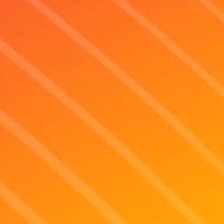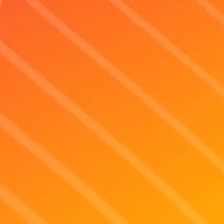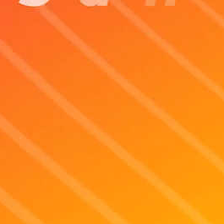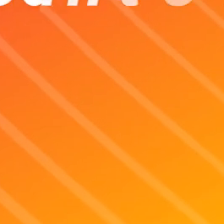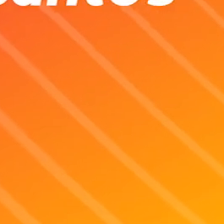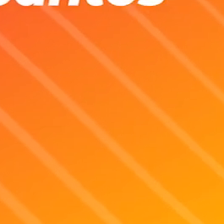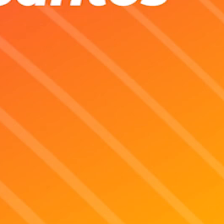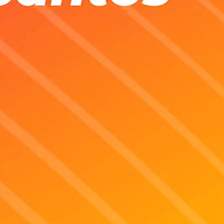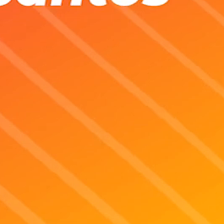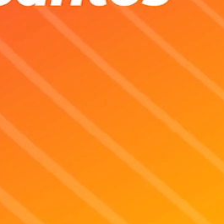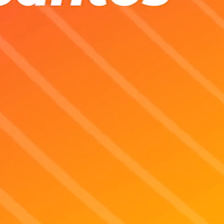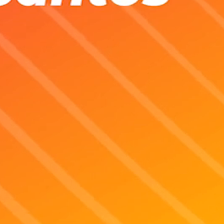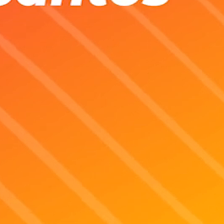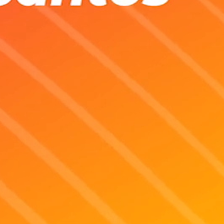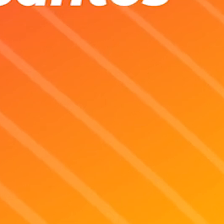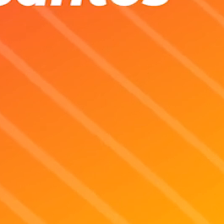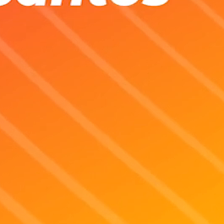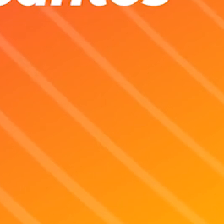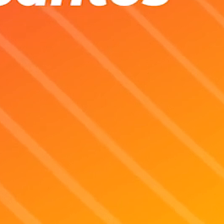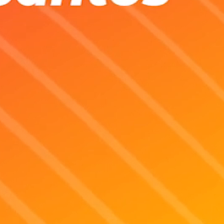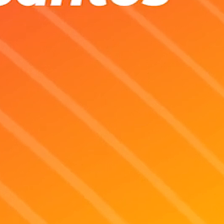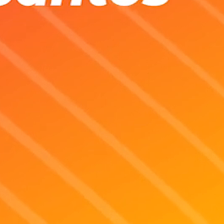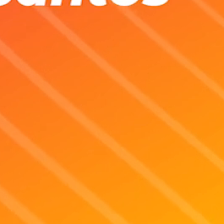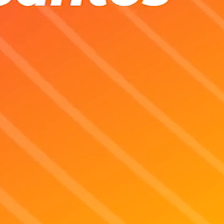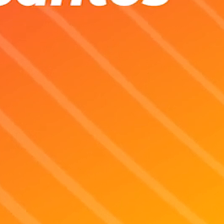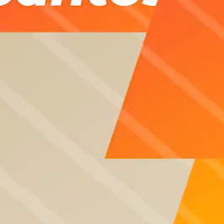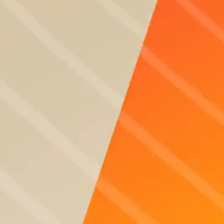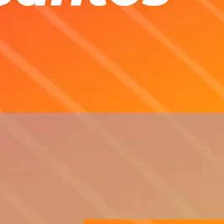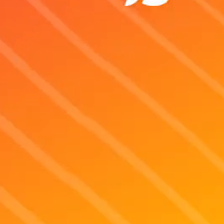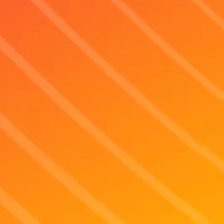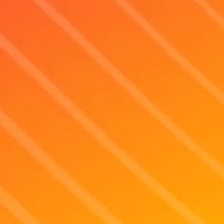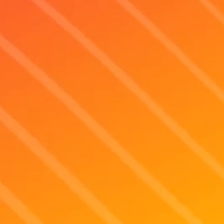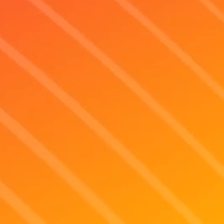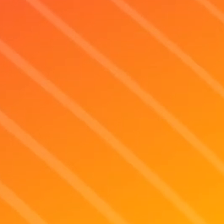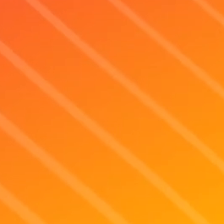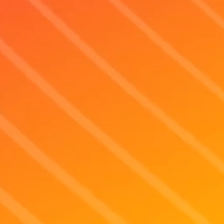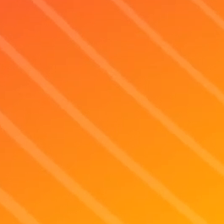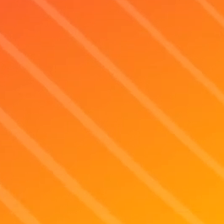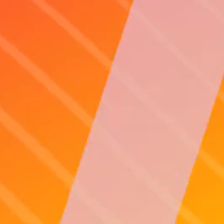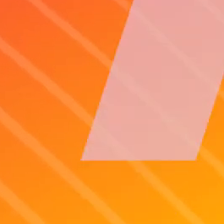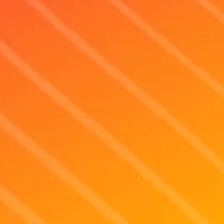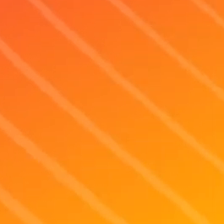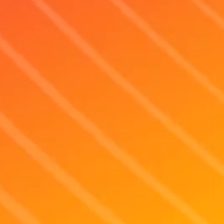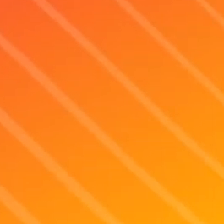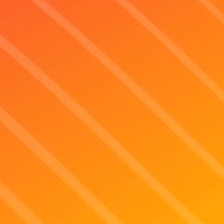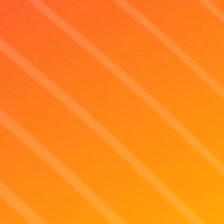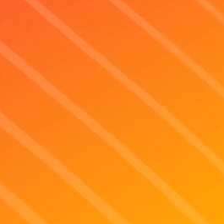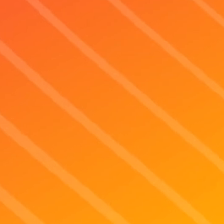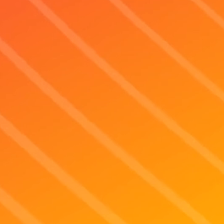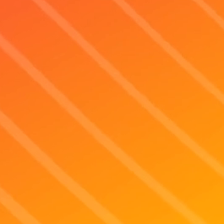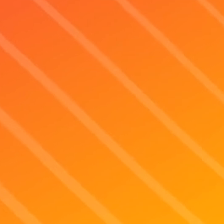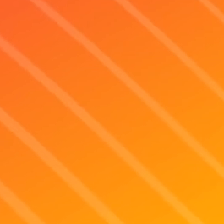actualidad reside en Miami, Florida, junto con su esposo, el pastor William Santos, con el cual tiene dos hijos. Son los